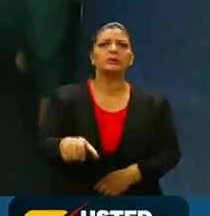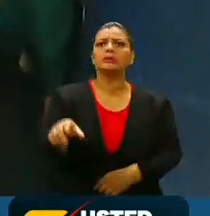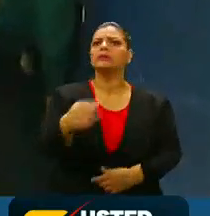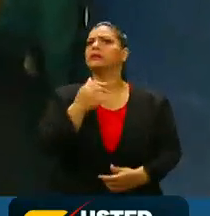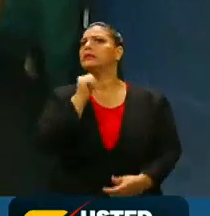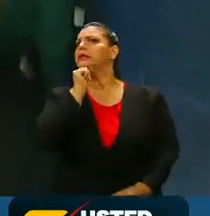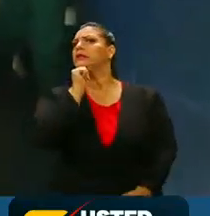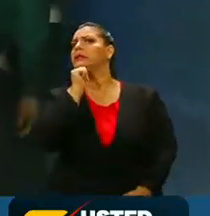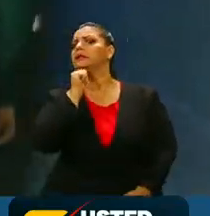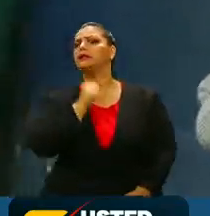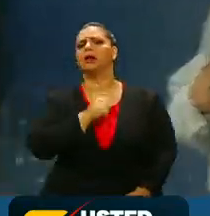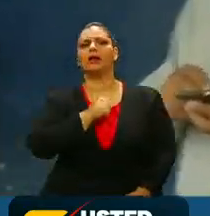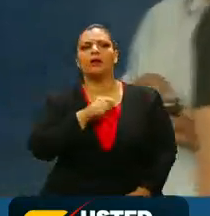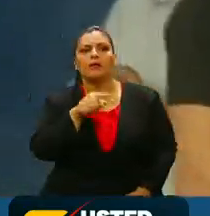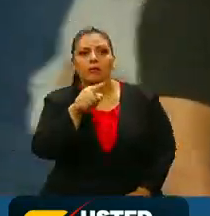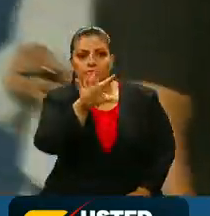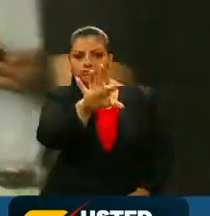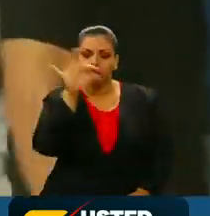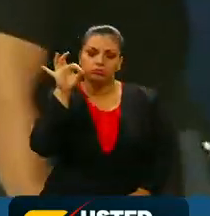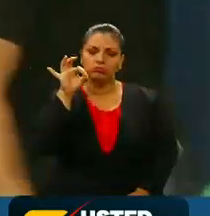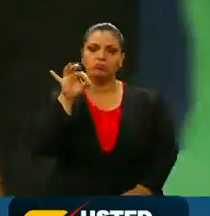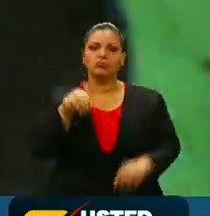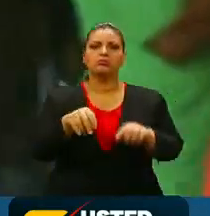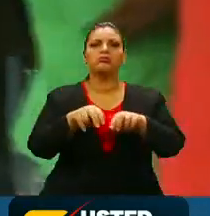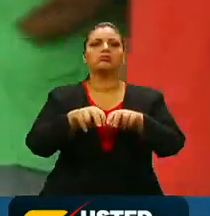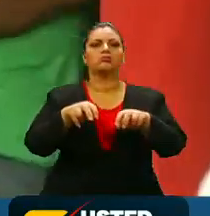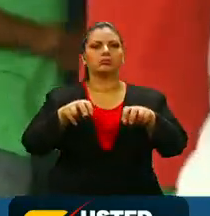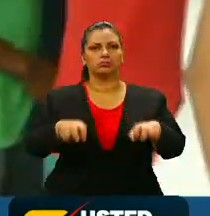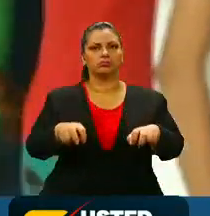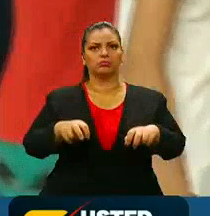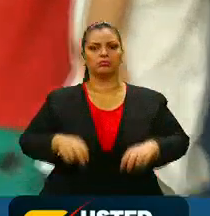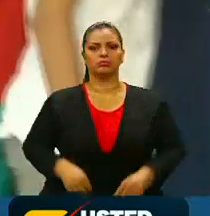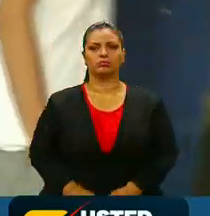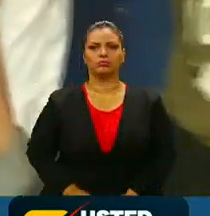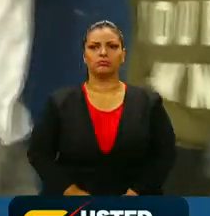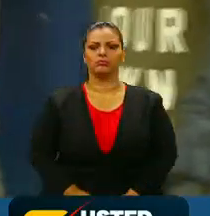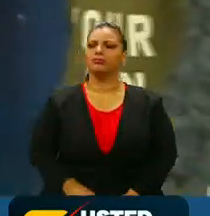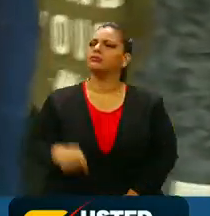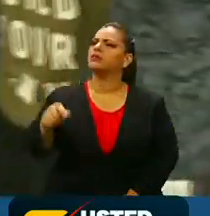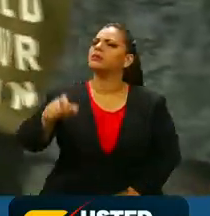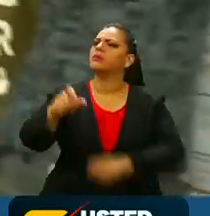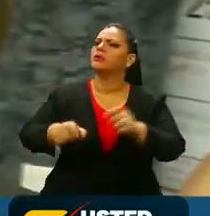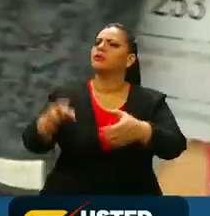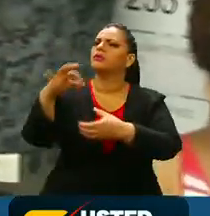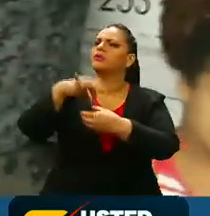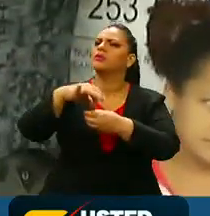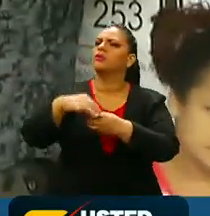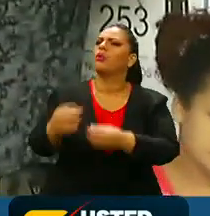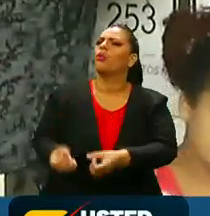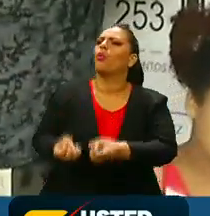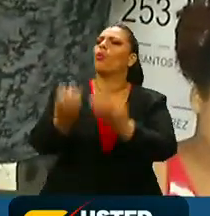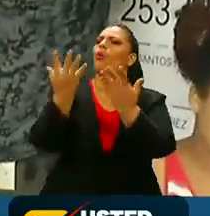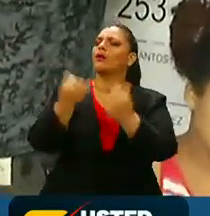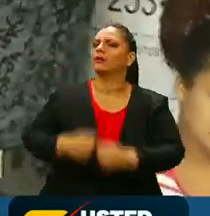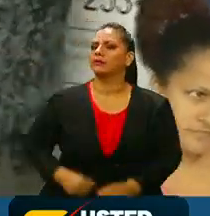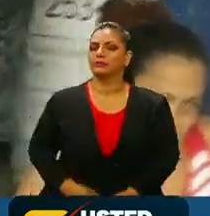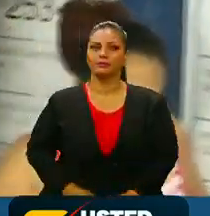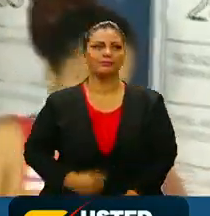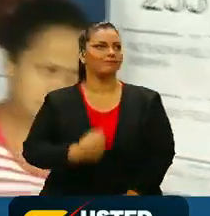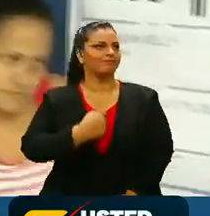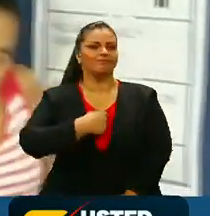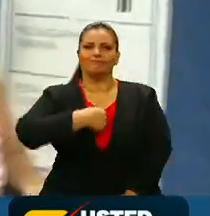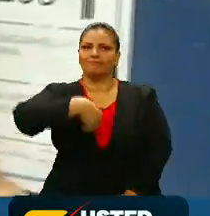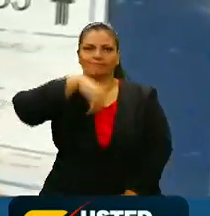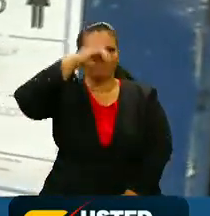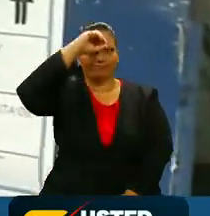personal, por decirlo así. Aquí en total, ¿cuántas personas tienen que sufragar? No les sabría decir el total, porque como